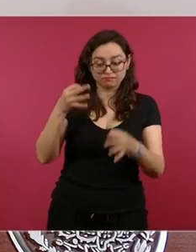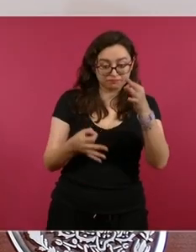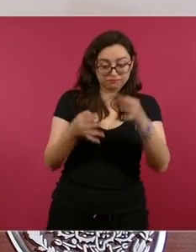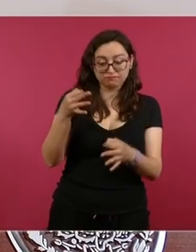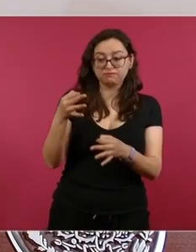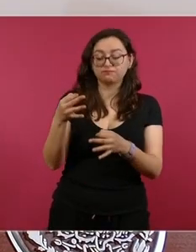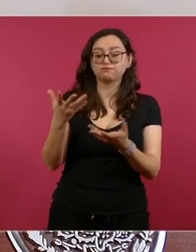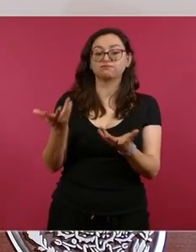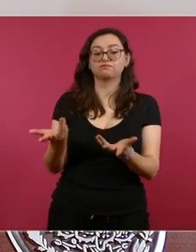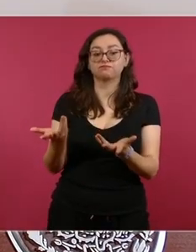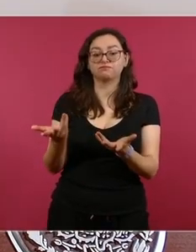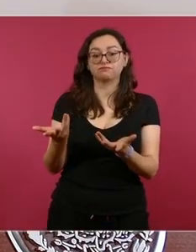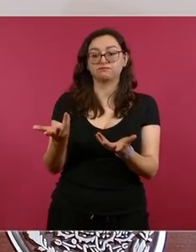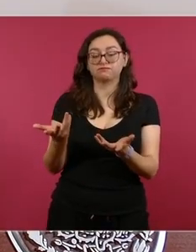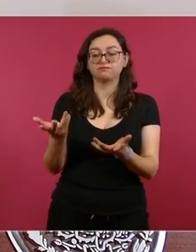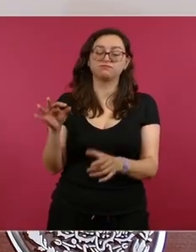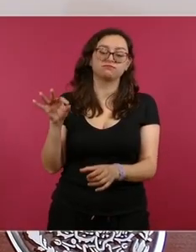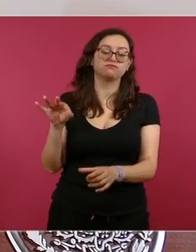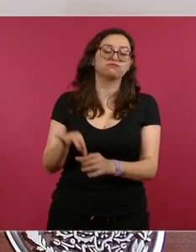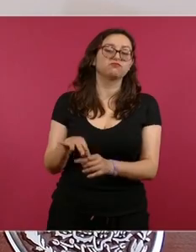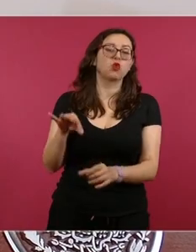a los jueces,